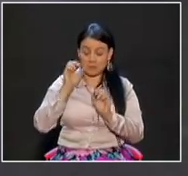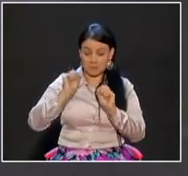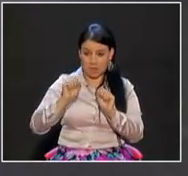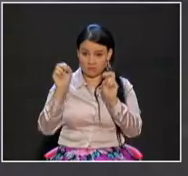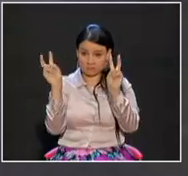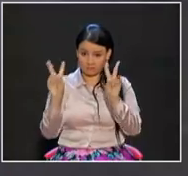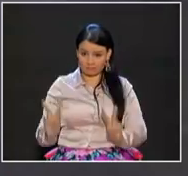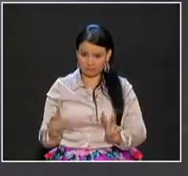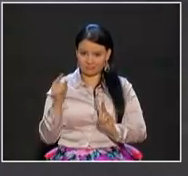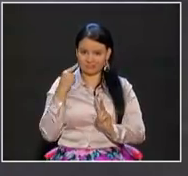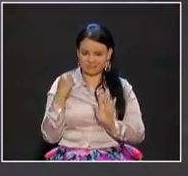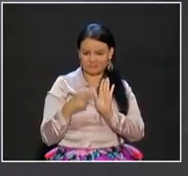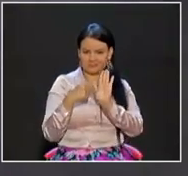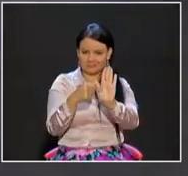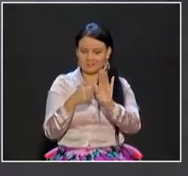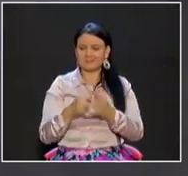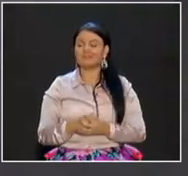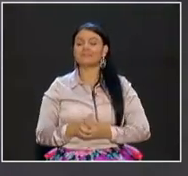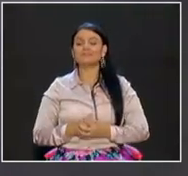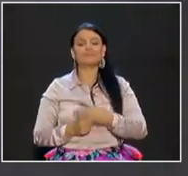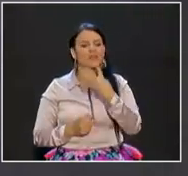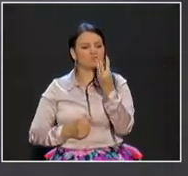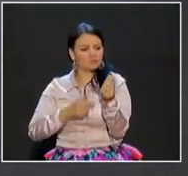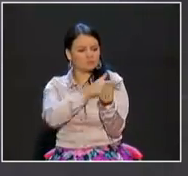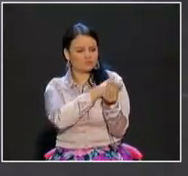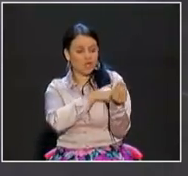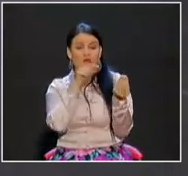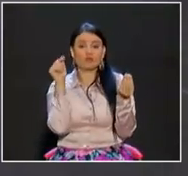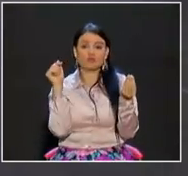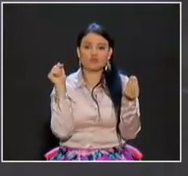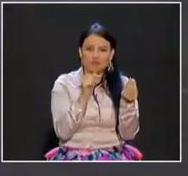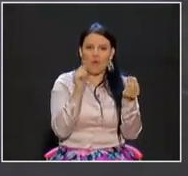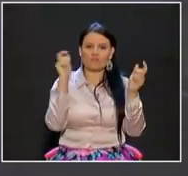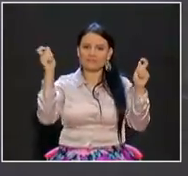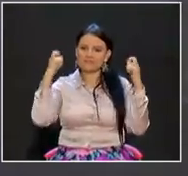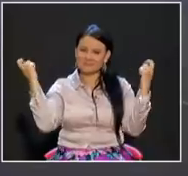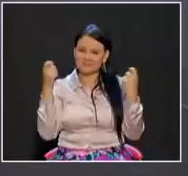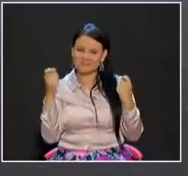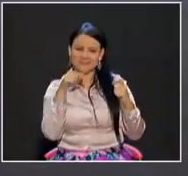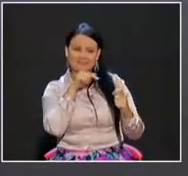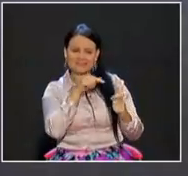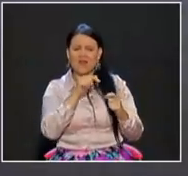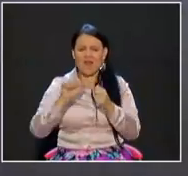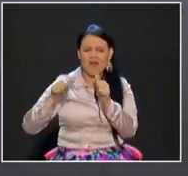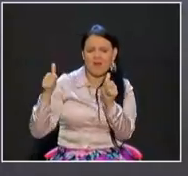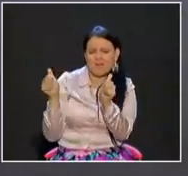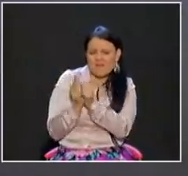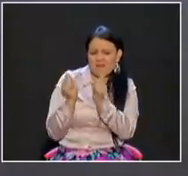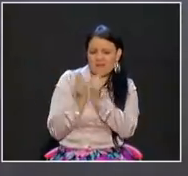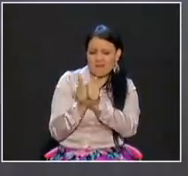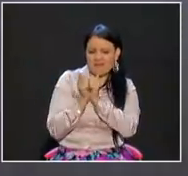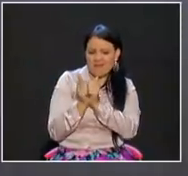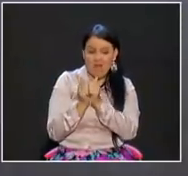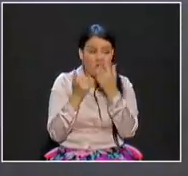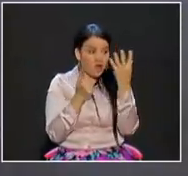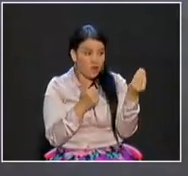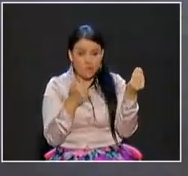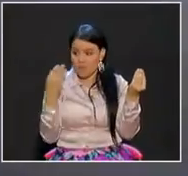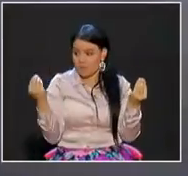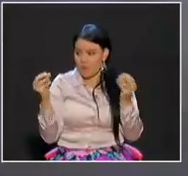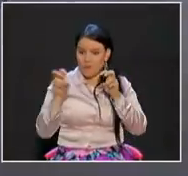pantallas las comitivas los equipos de campaña ellos están presentes van a estar todo el tiempo acompañando permanentemente